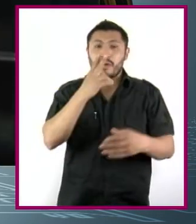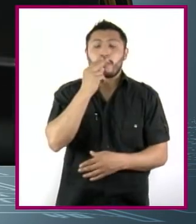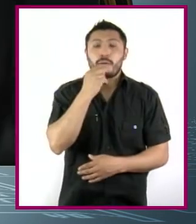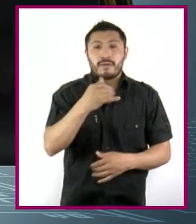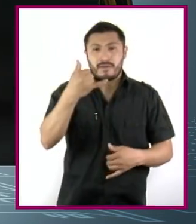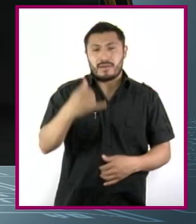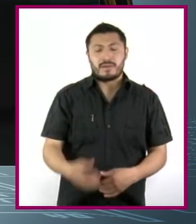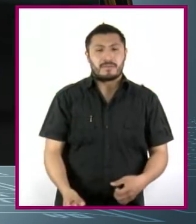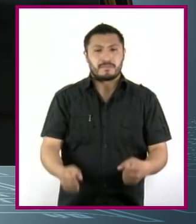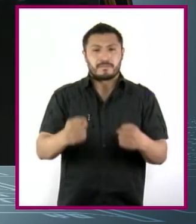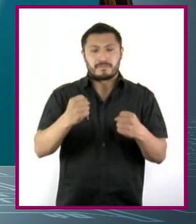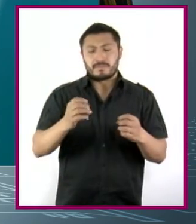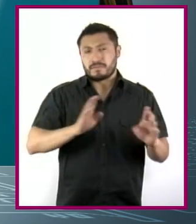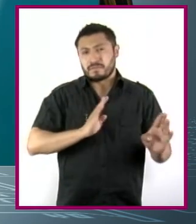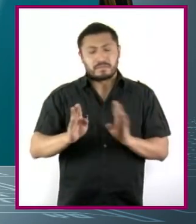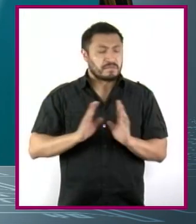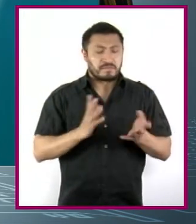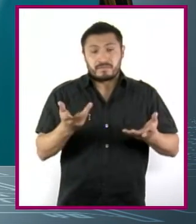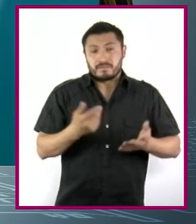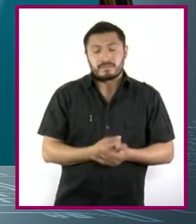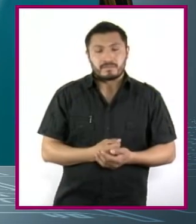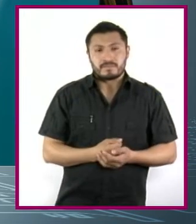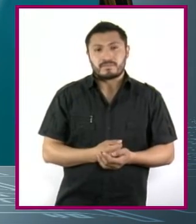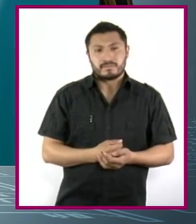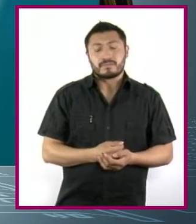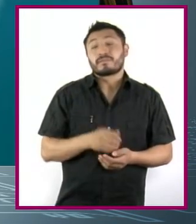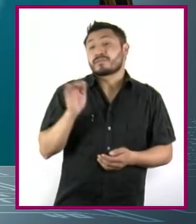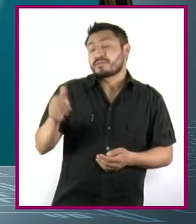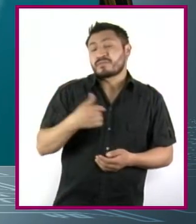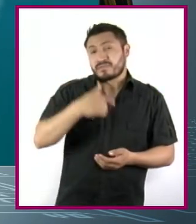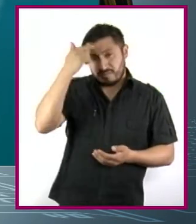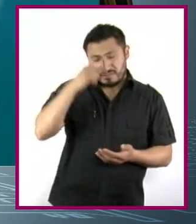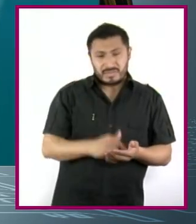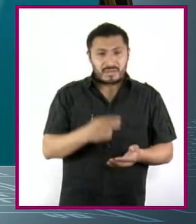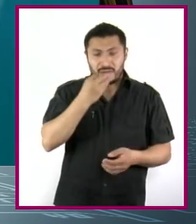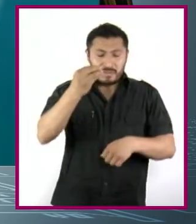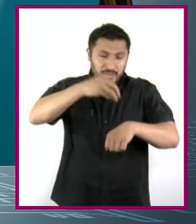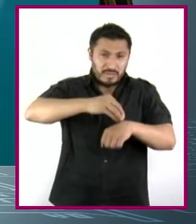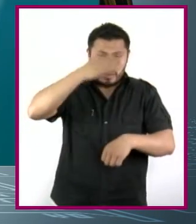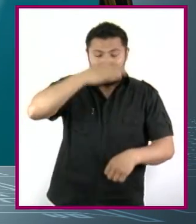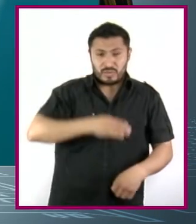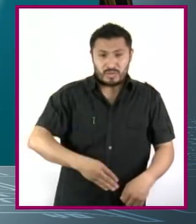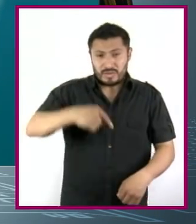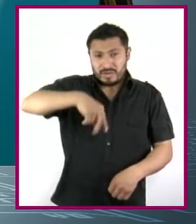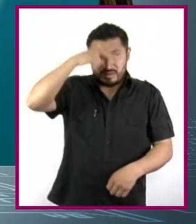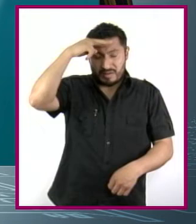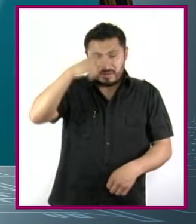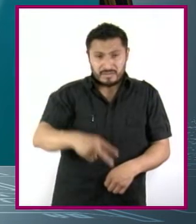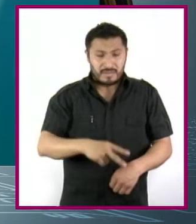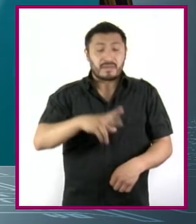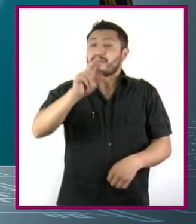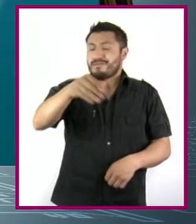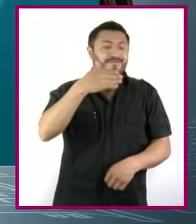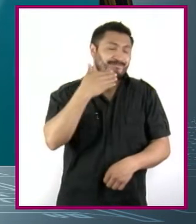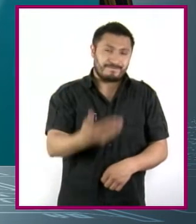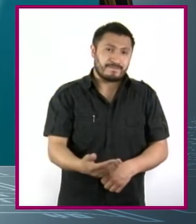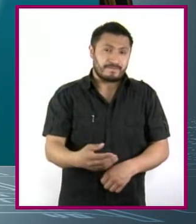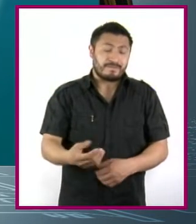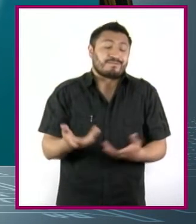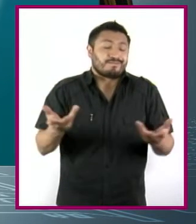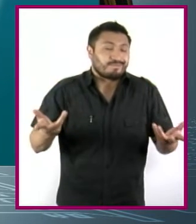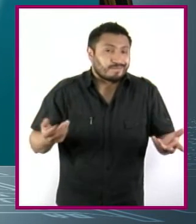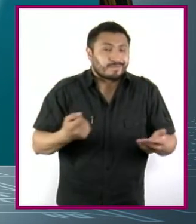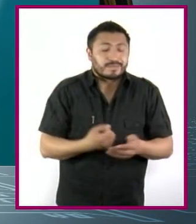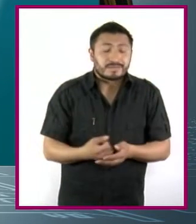y de las Fuerzas Armadas. Kevin, me parece que la aplicación de la justicia en nuestro país no va por buen camino. Al final de